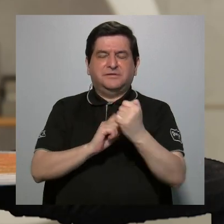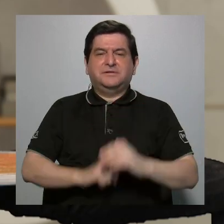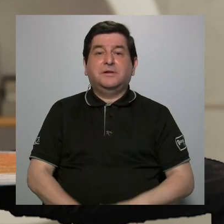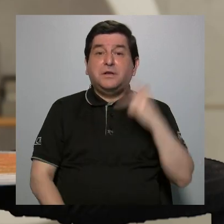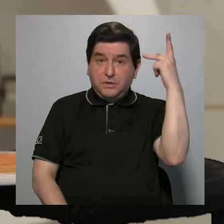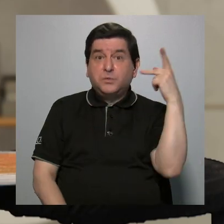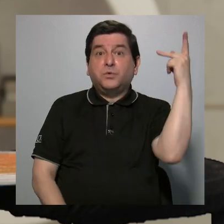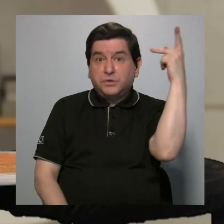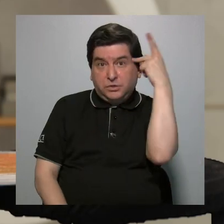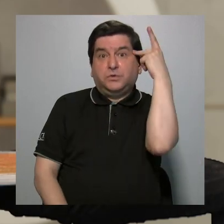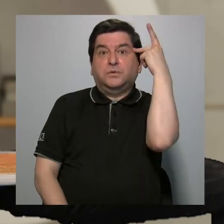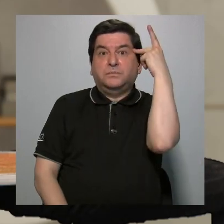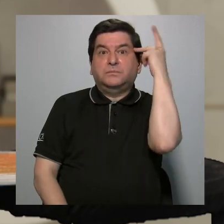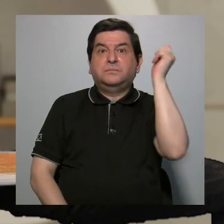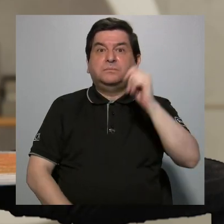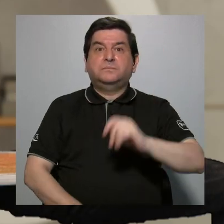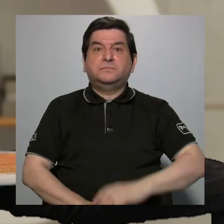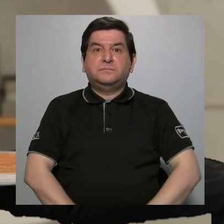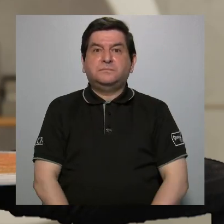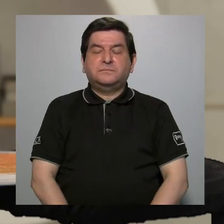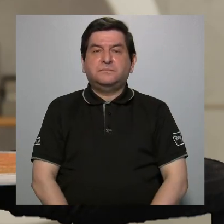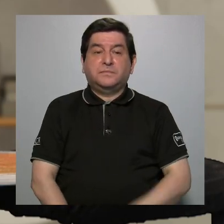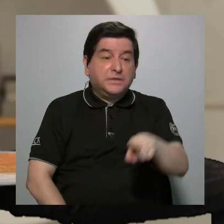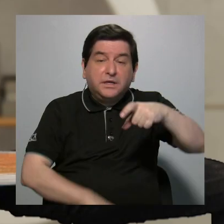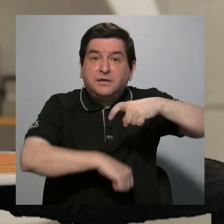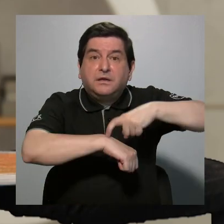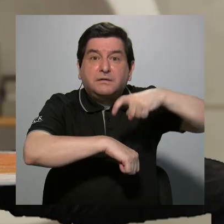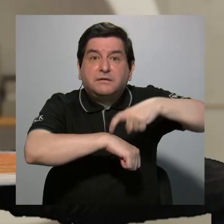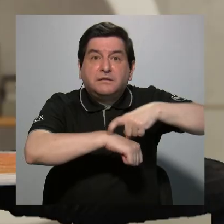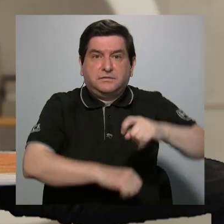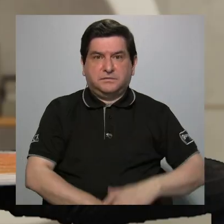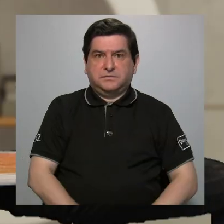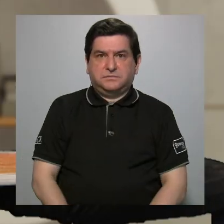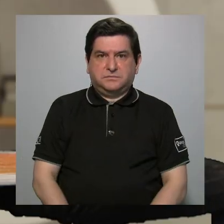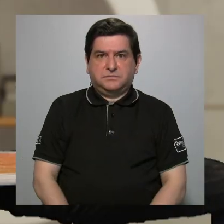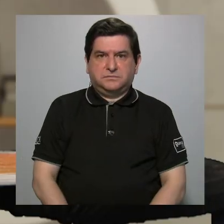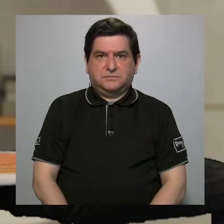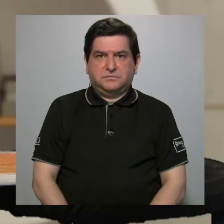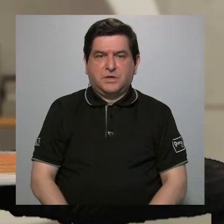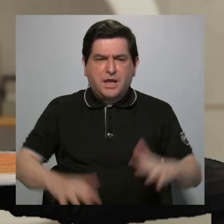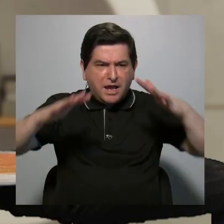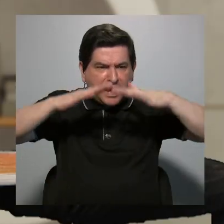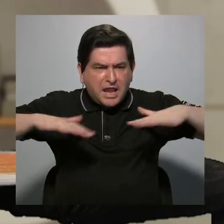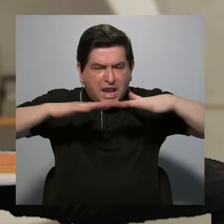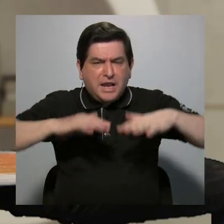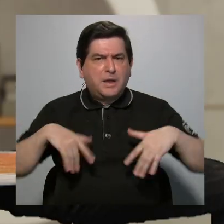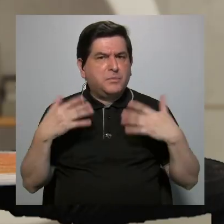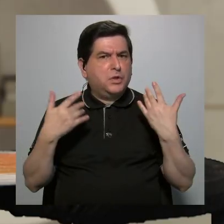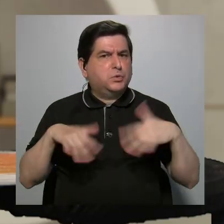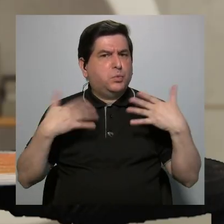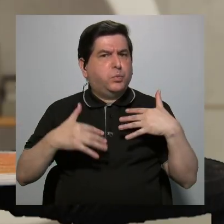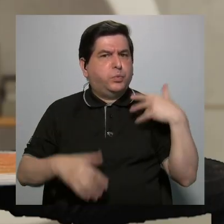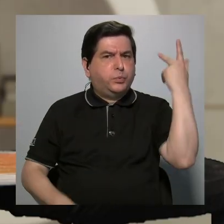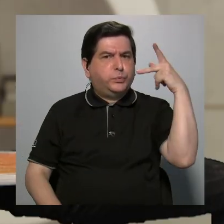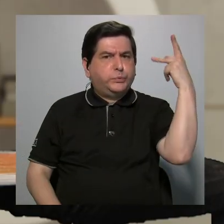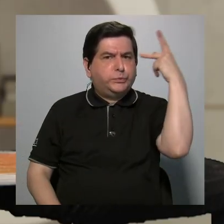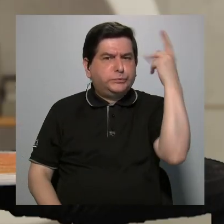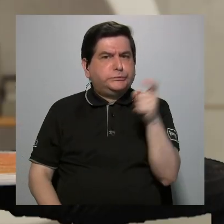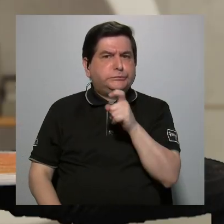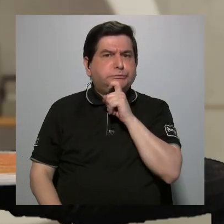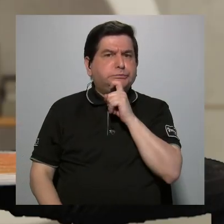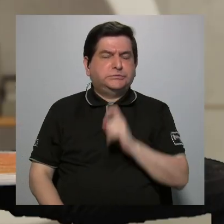social, político. Y en ese entonces, bueno, estaba el ambiente muy alborotado